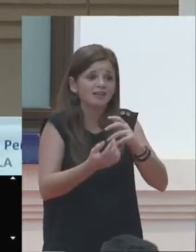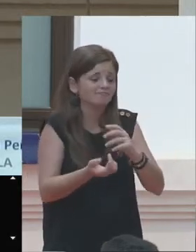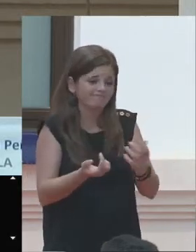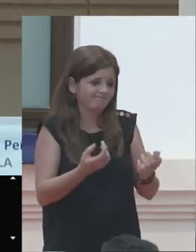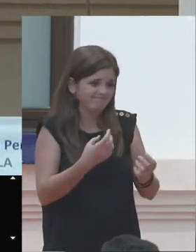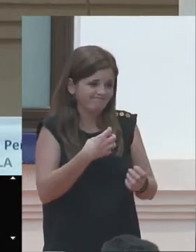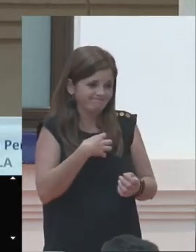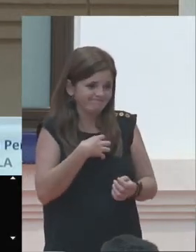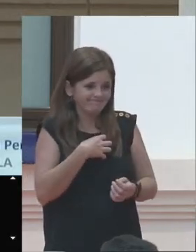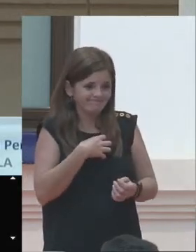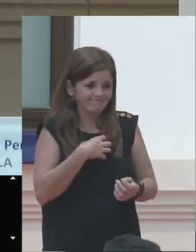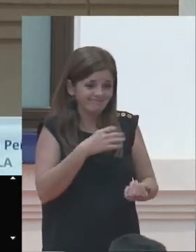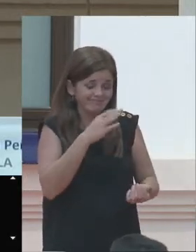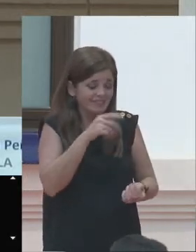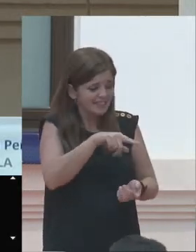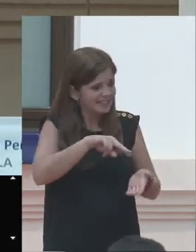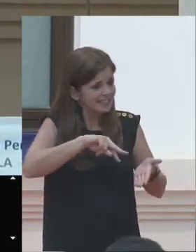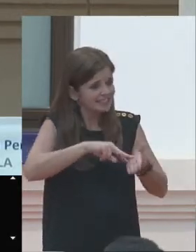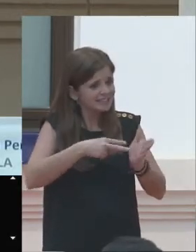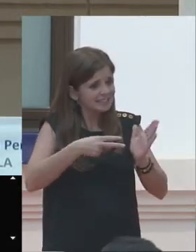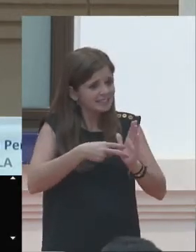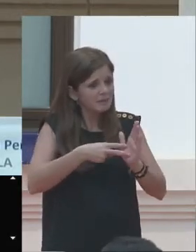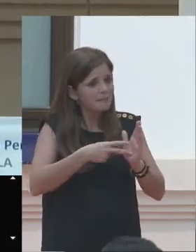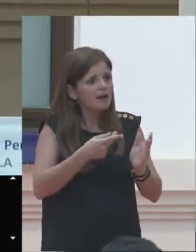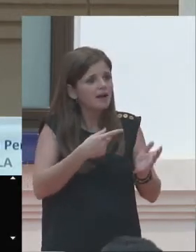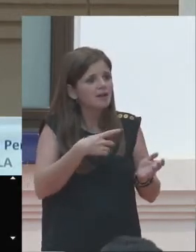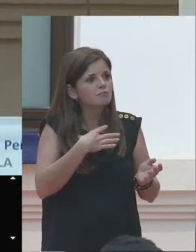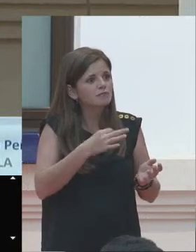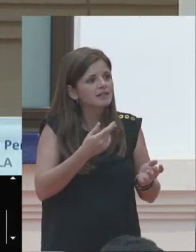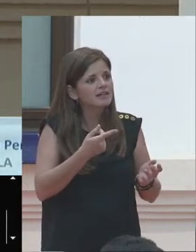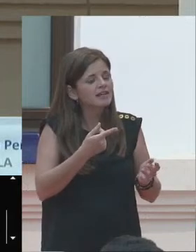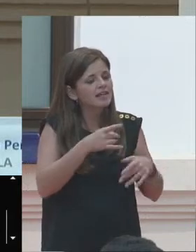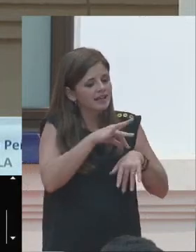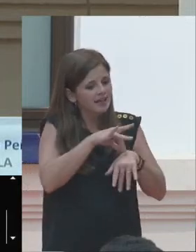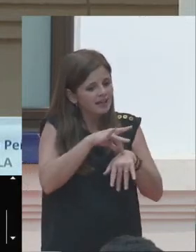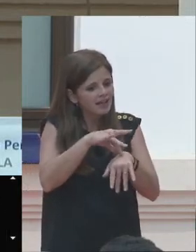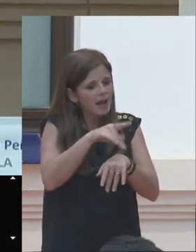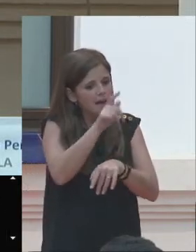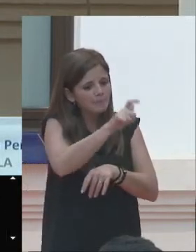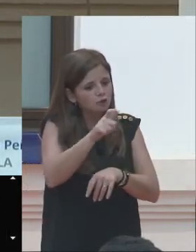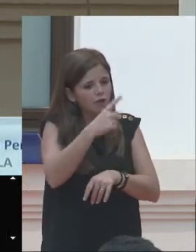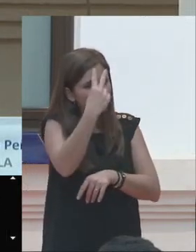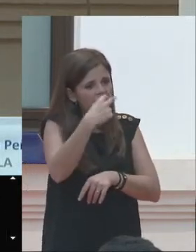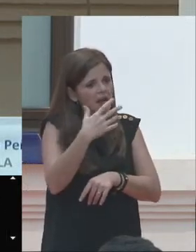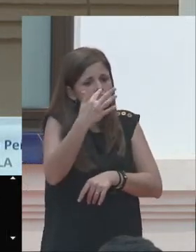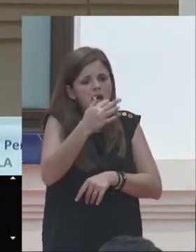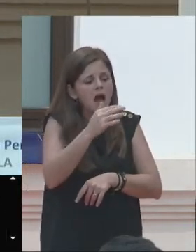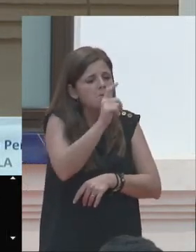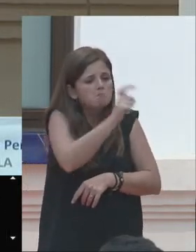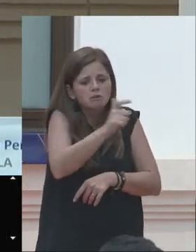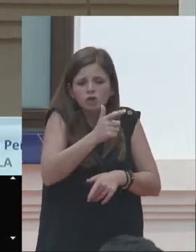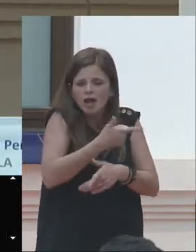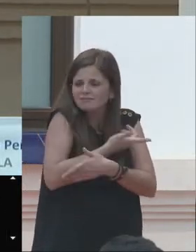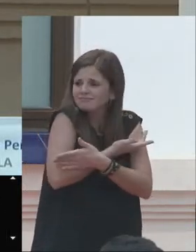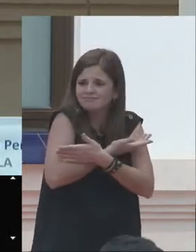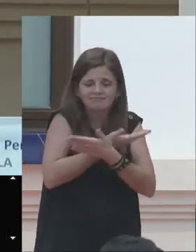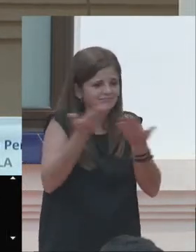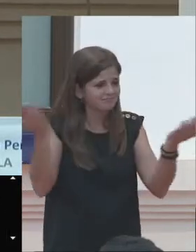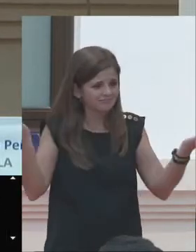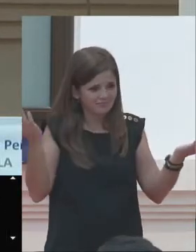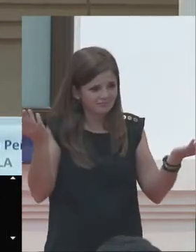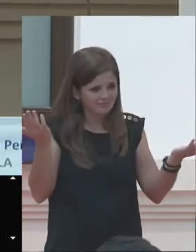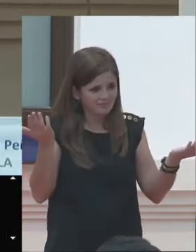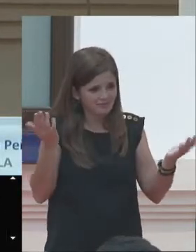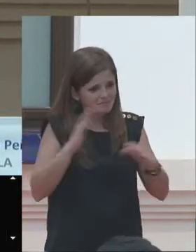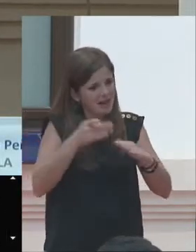que permite no solamente el que se puedan guiar a personas ciegas, sino al final a cualquier persona que acceda a una red de transporte como la